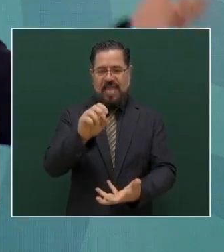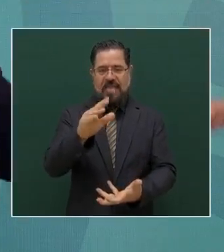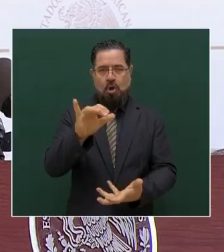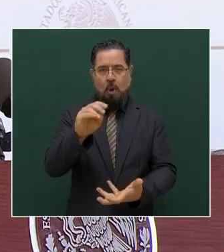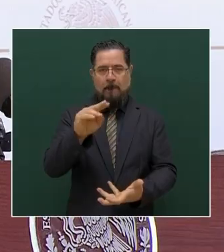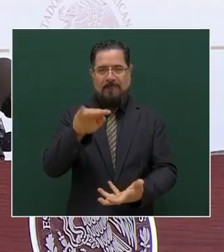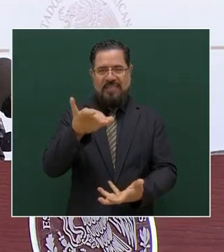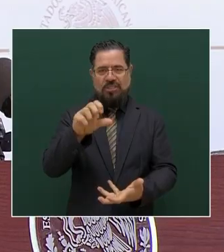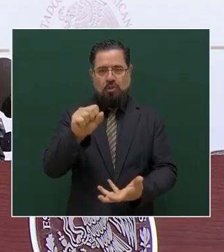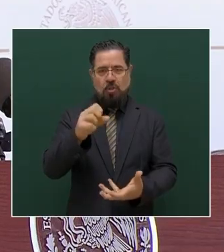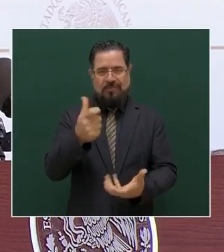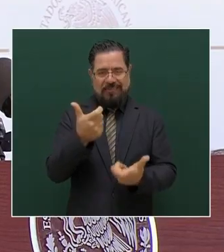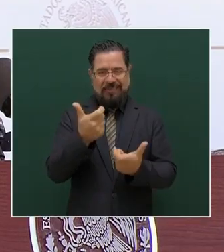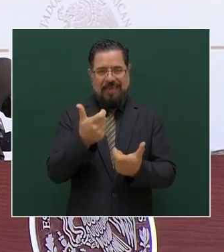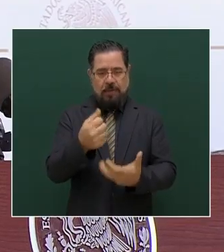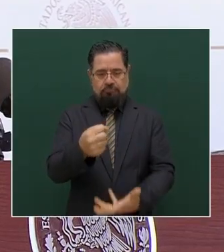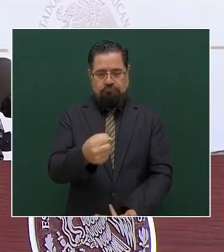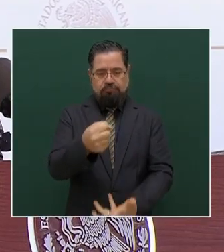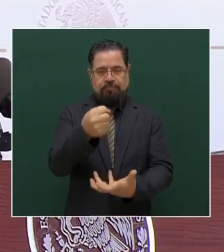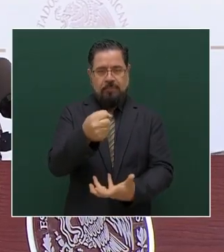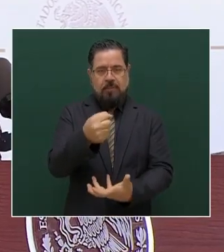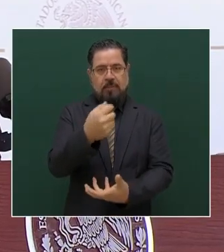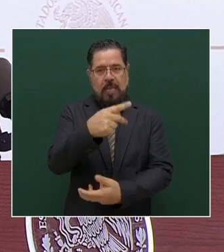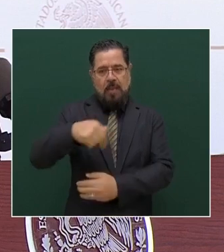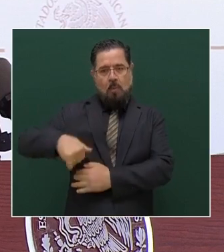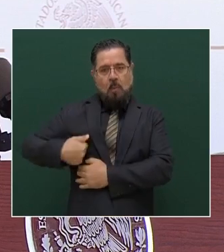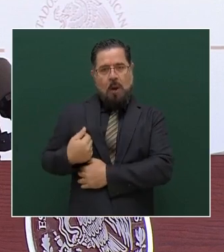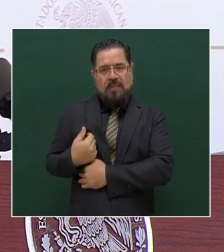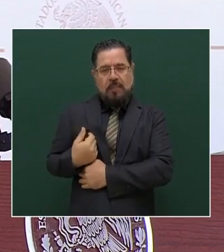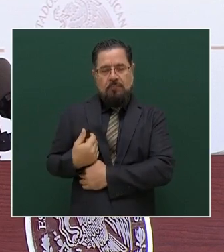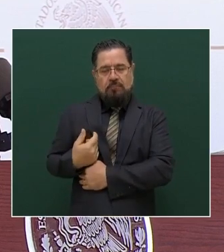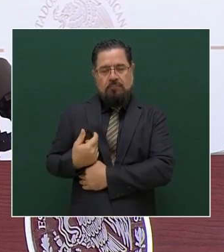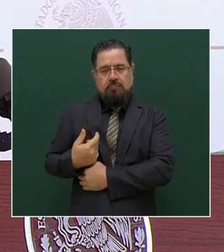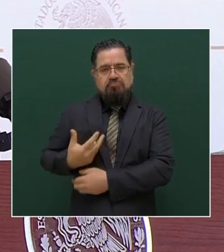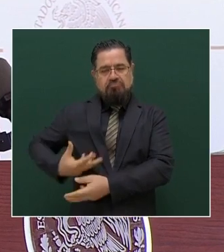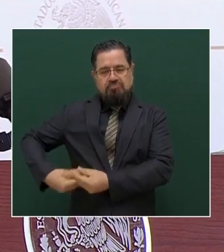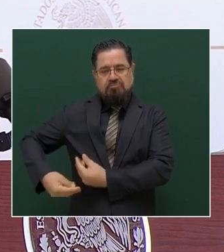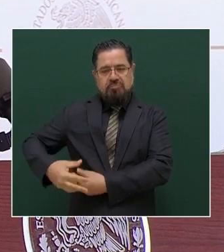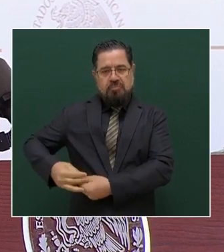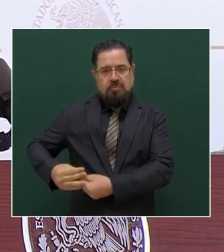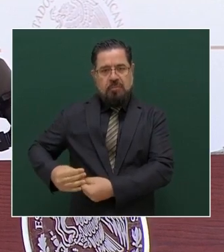porque el Poder Legislativo tiene facultades